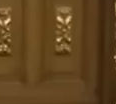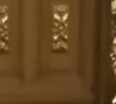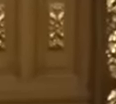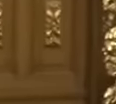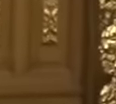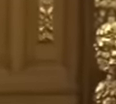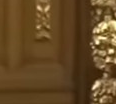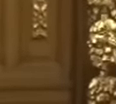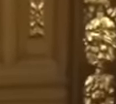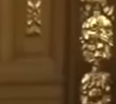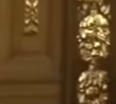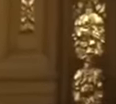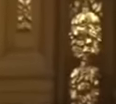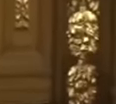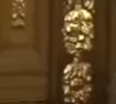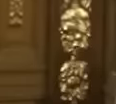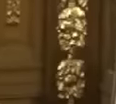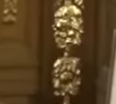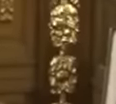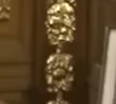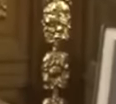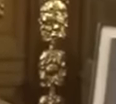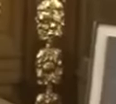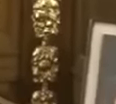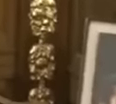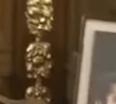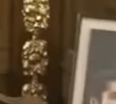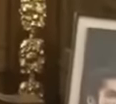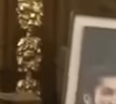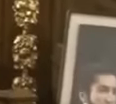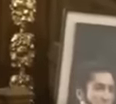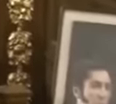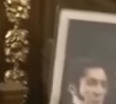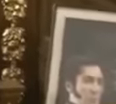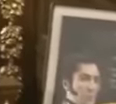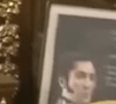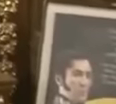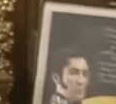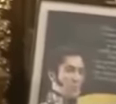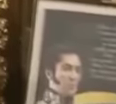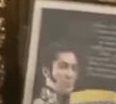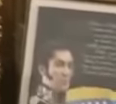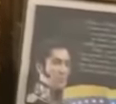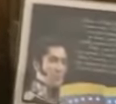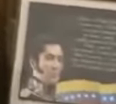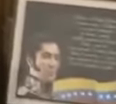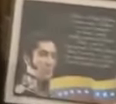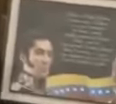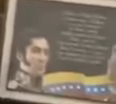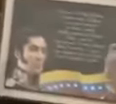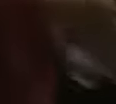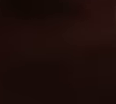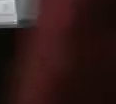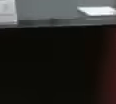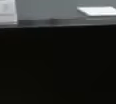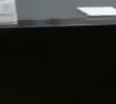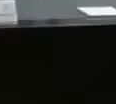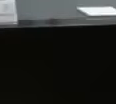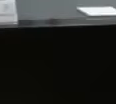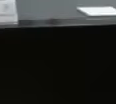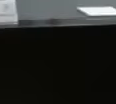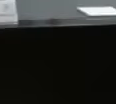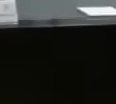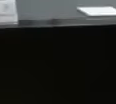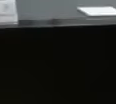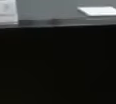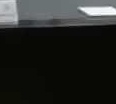de información donde tomó el derecho de palabra el diputado Juan Romero para conmemorar el aniversario del inicio